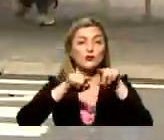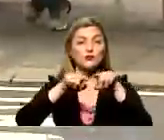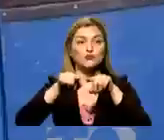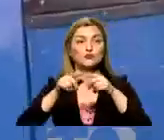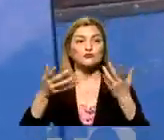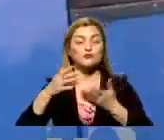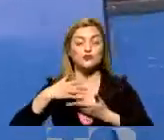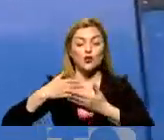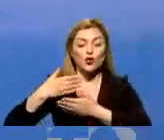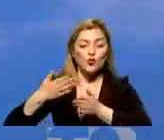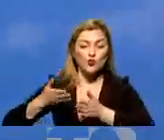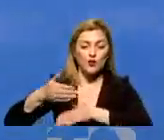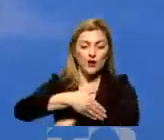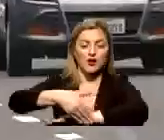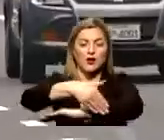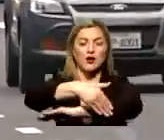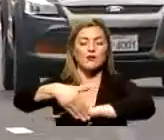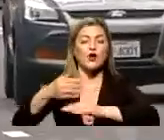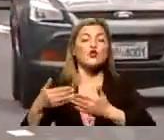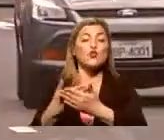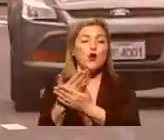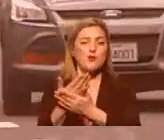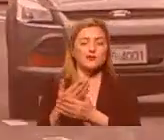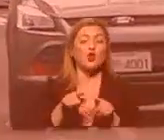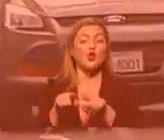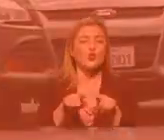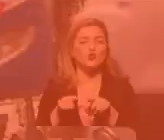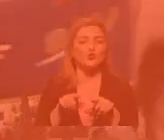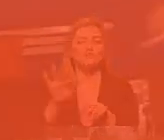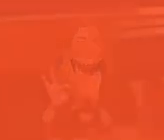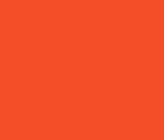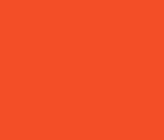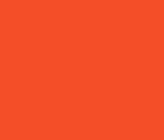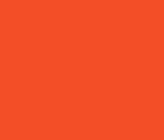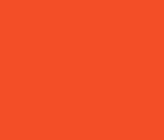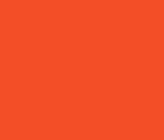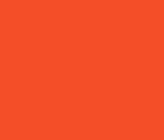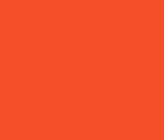para distribuir las nuevas rutas y frecuencias. En Quito, Stephanie Paz, 24 horas.